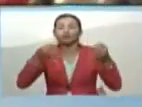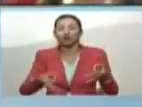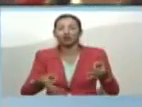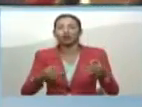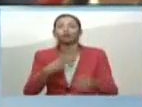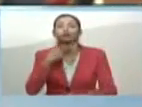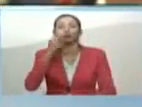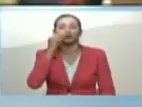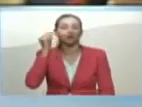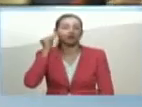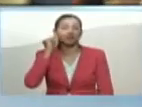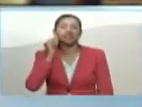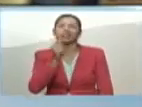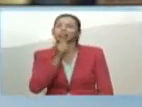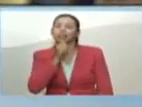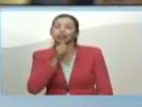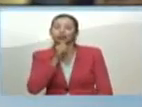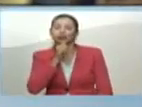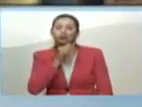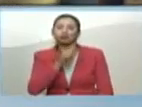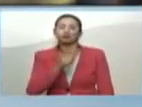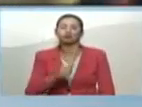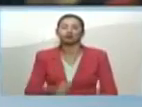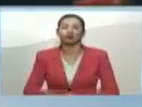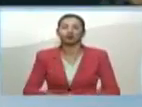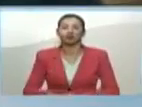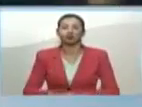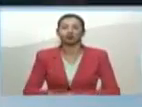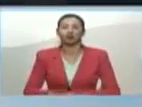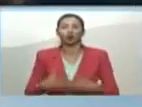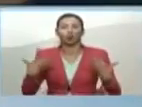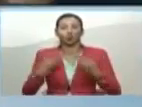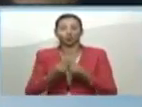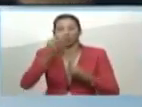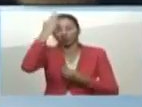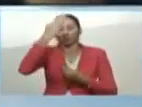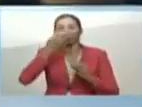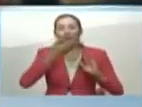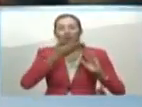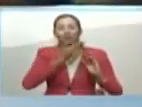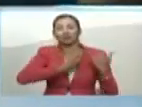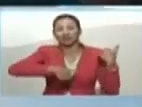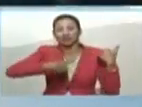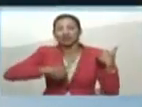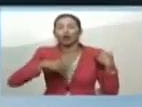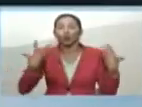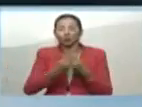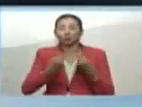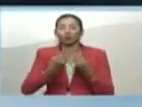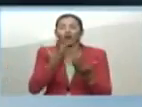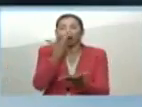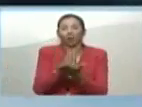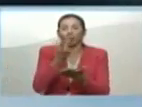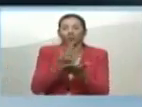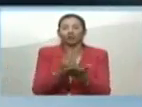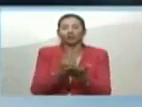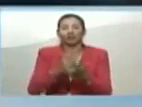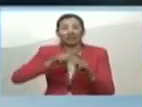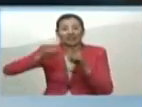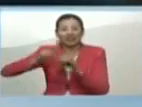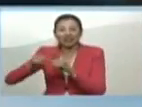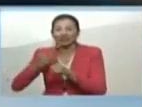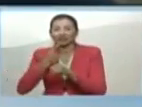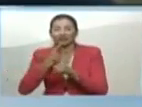voceras del Consejo Presidencial de Gobierno Popular con las comunas. Según la unificación de los diferentes